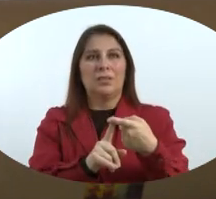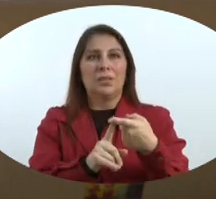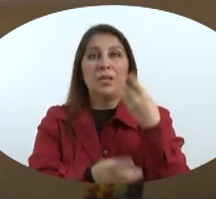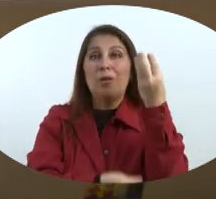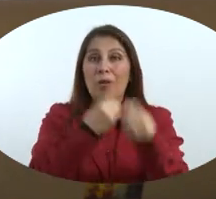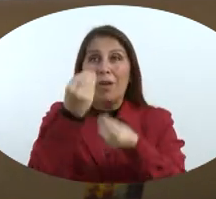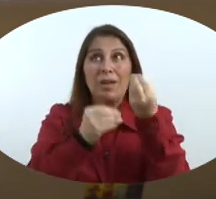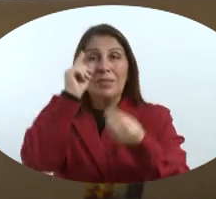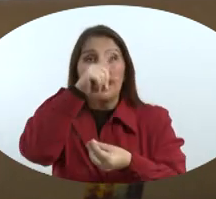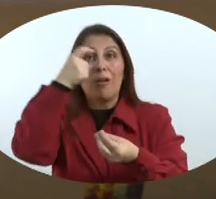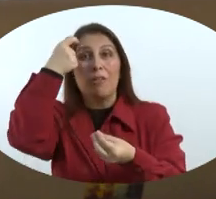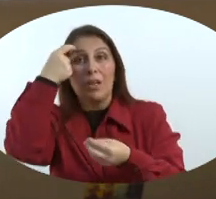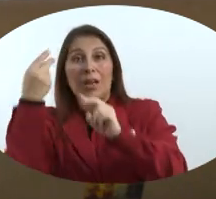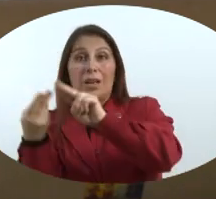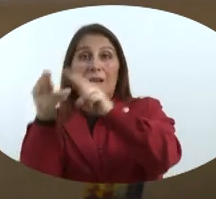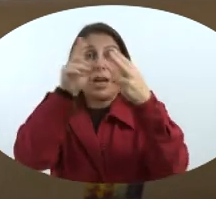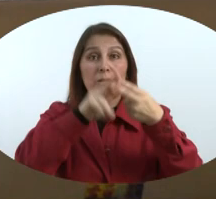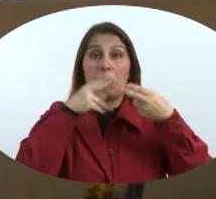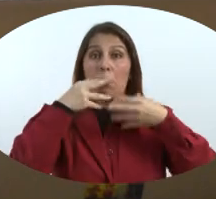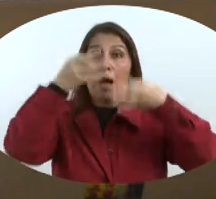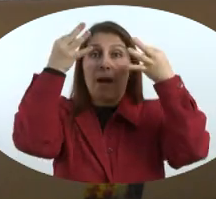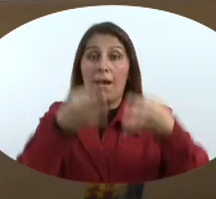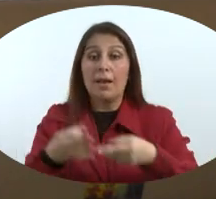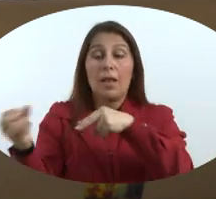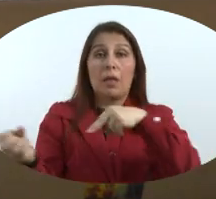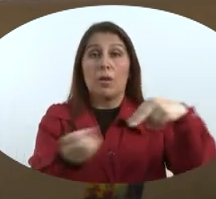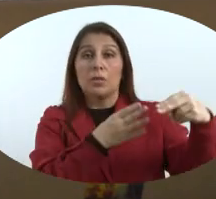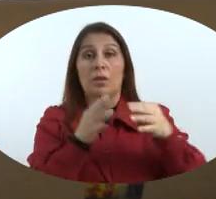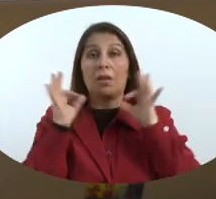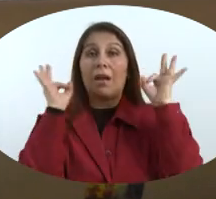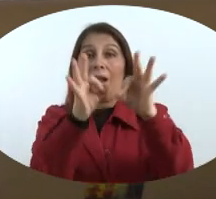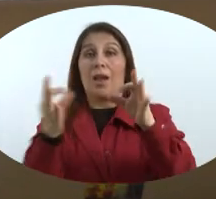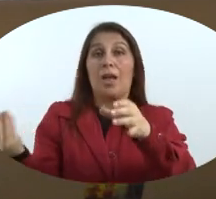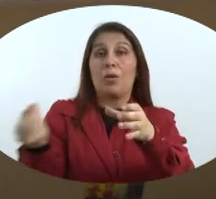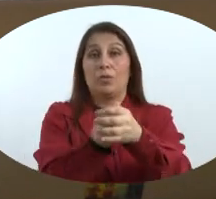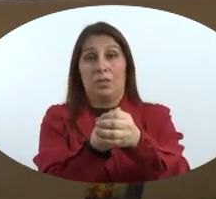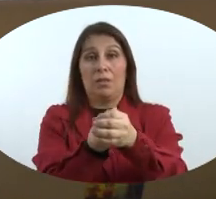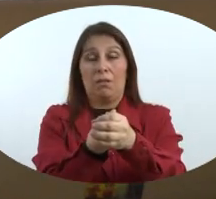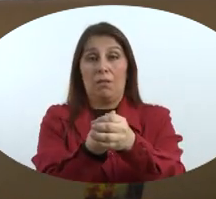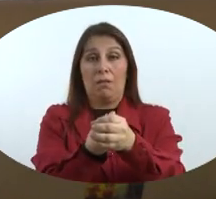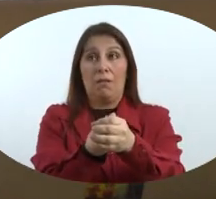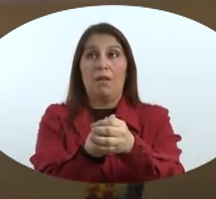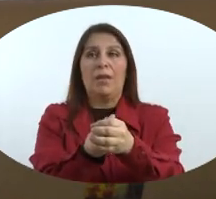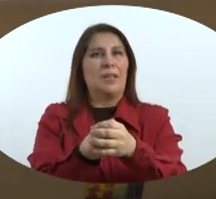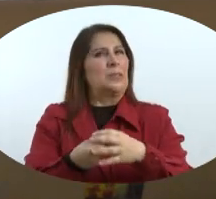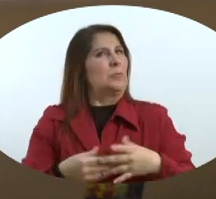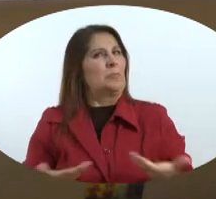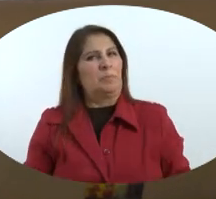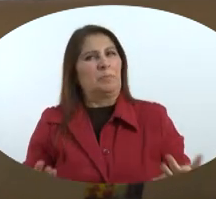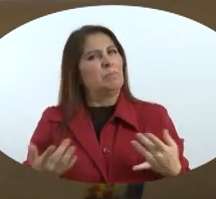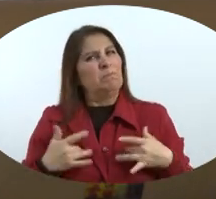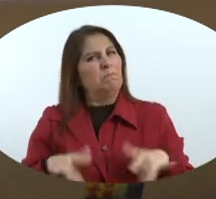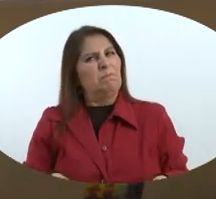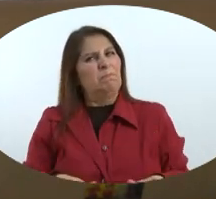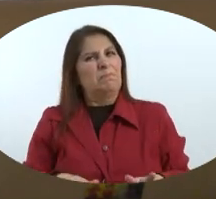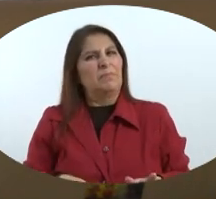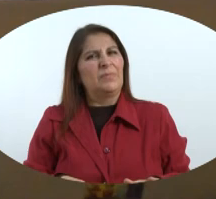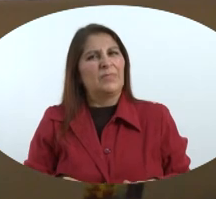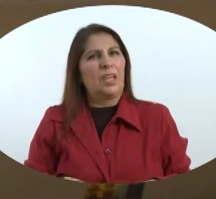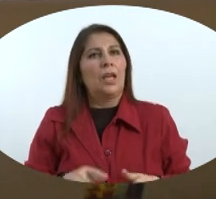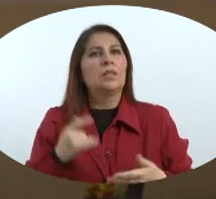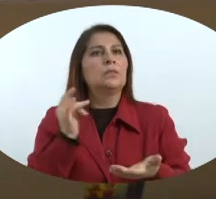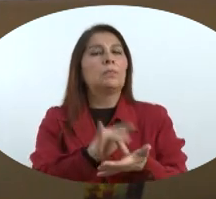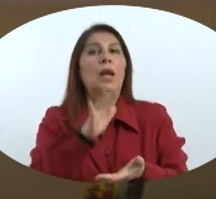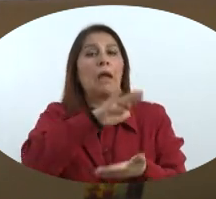apuestas que tiene el gobierno nacional para garantizar esa educación de calidad e incluyente como la plantean es evidentemente